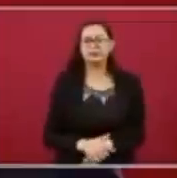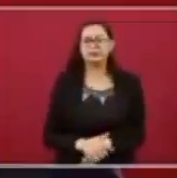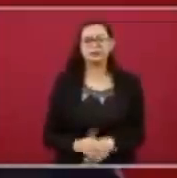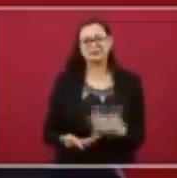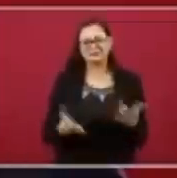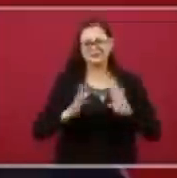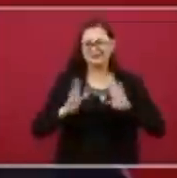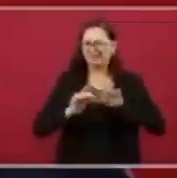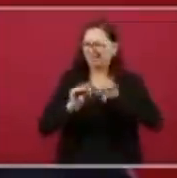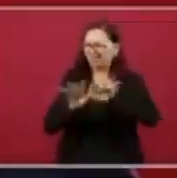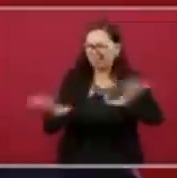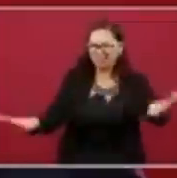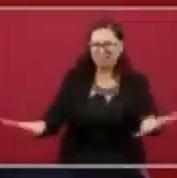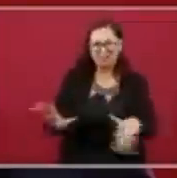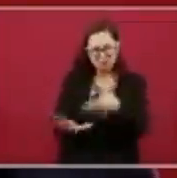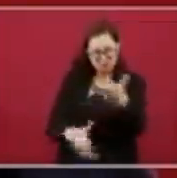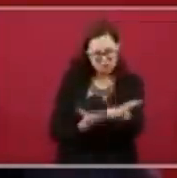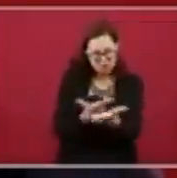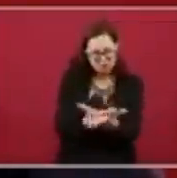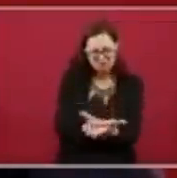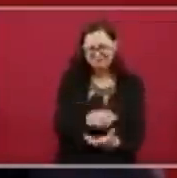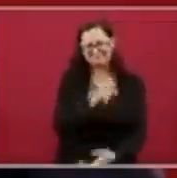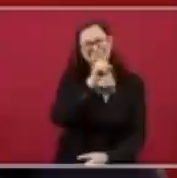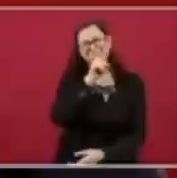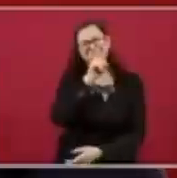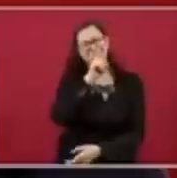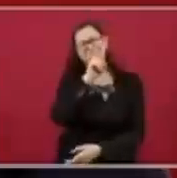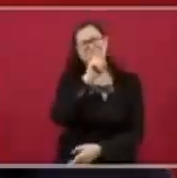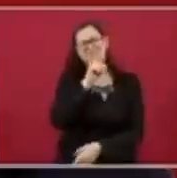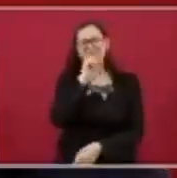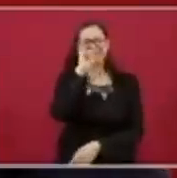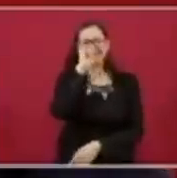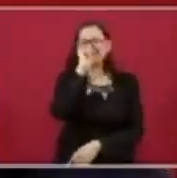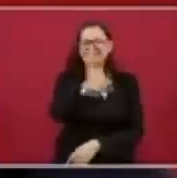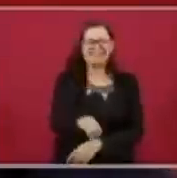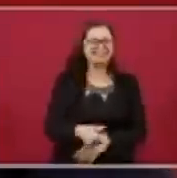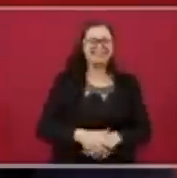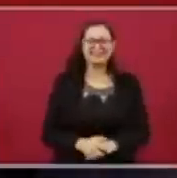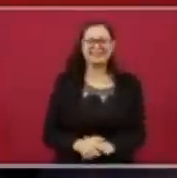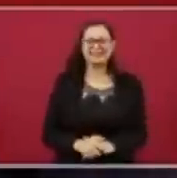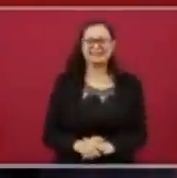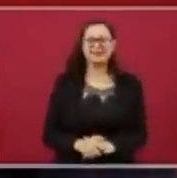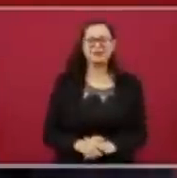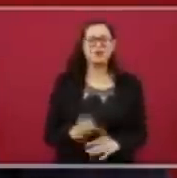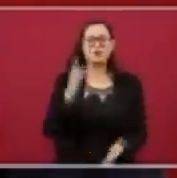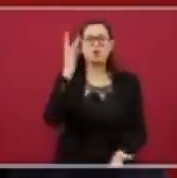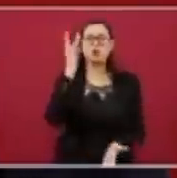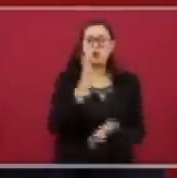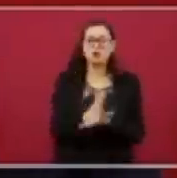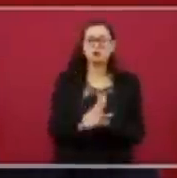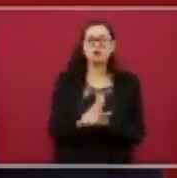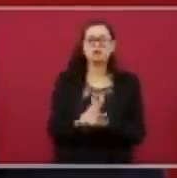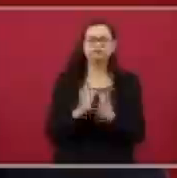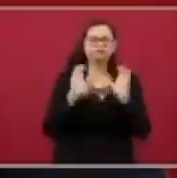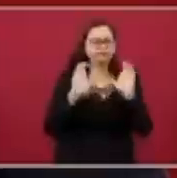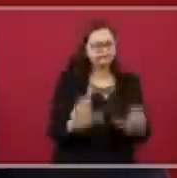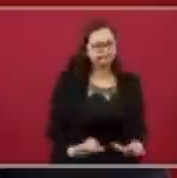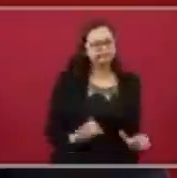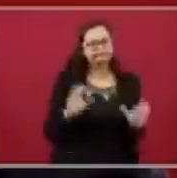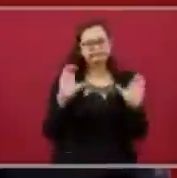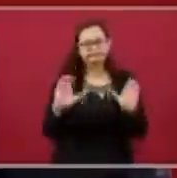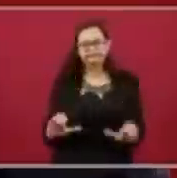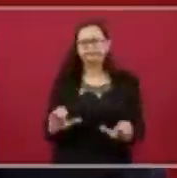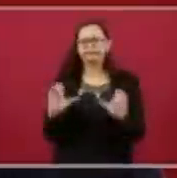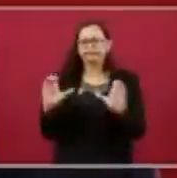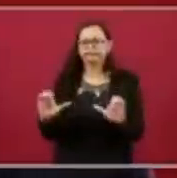se está proponiendo. Lo que queremos es que haya seguridad pública, que